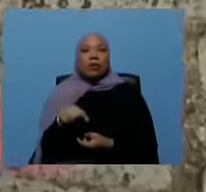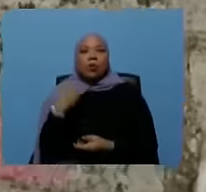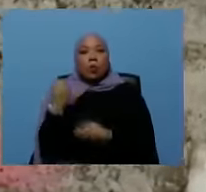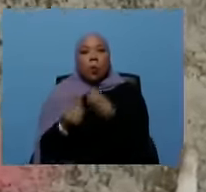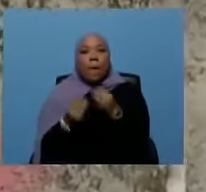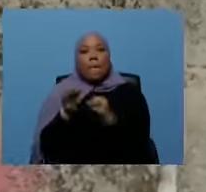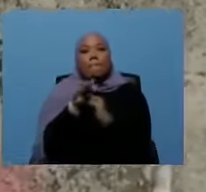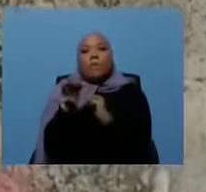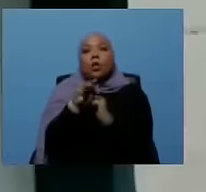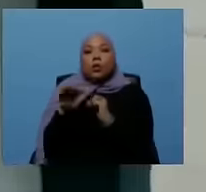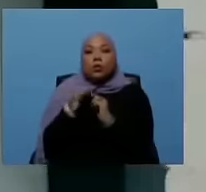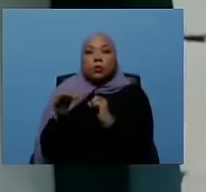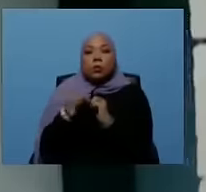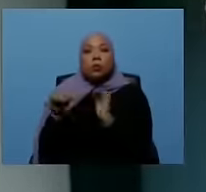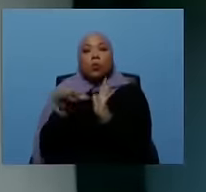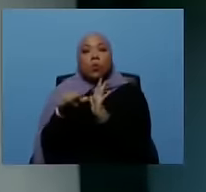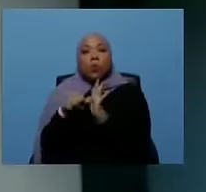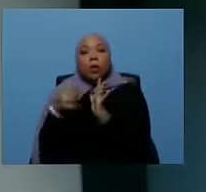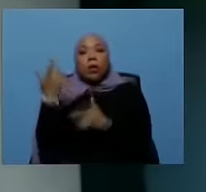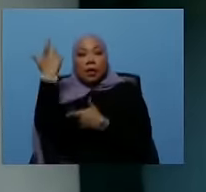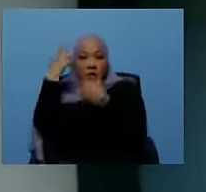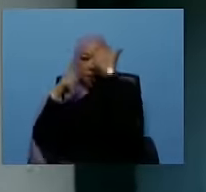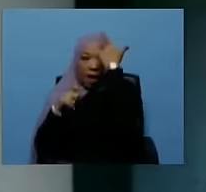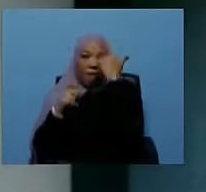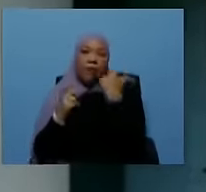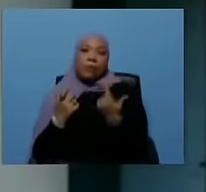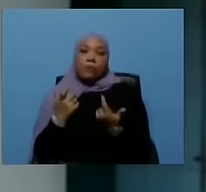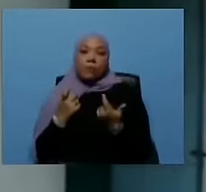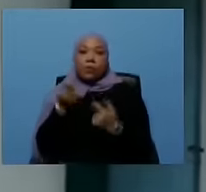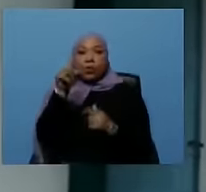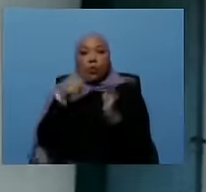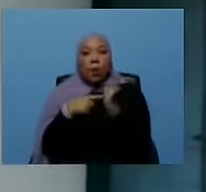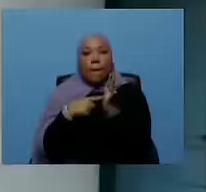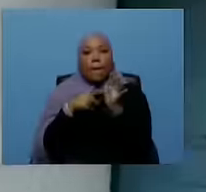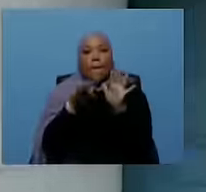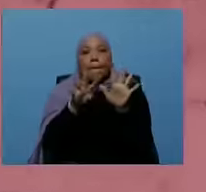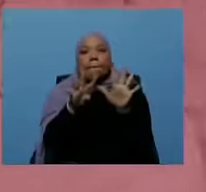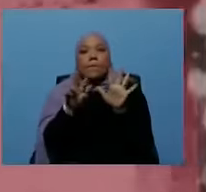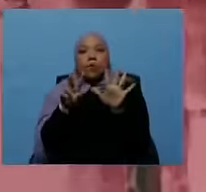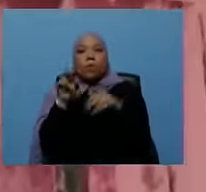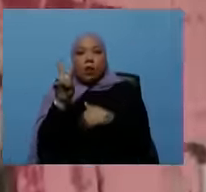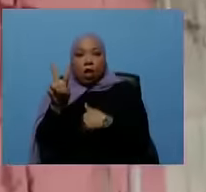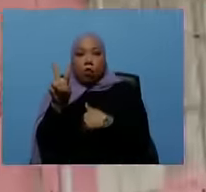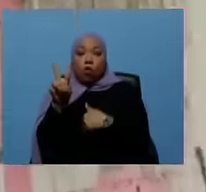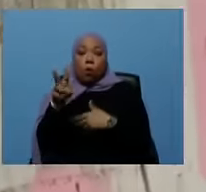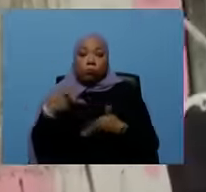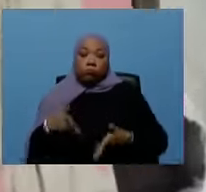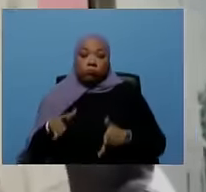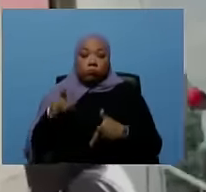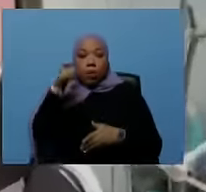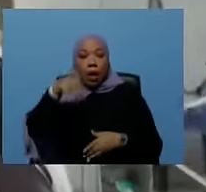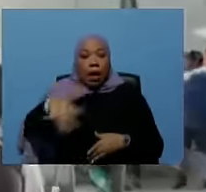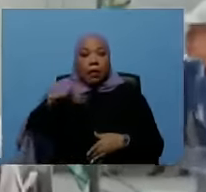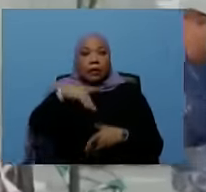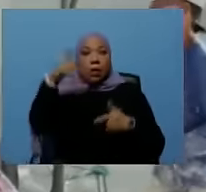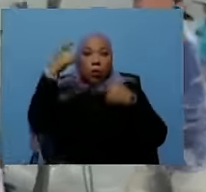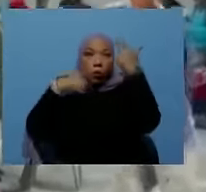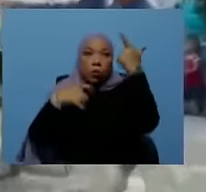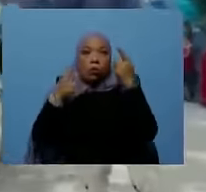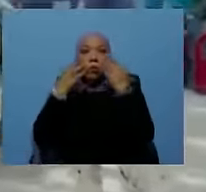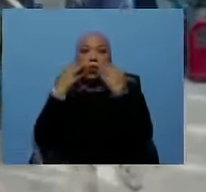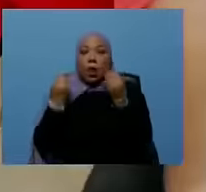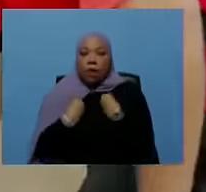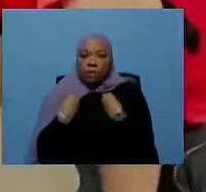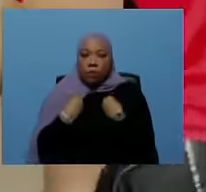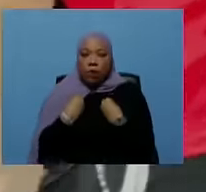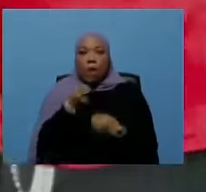el municipio de donde salió nuestro comandante Hugo Chávez en el año 92 a ser patria. Y mire cómo es la vida